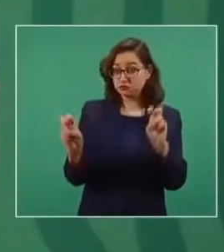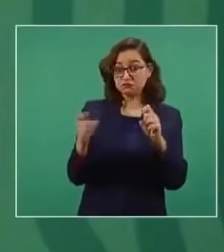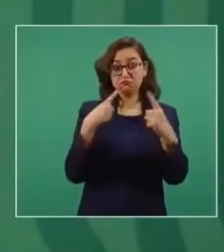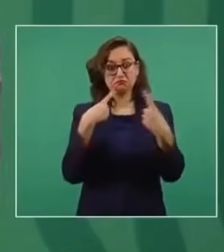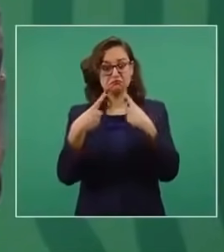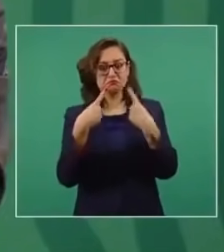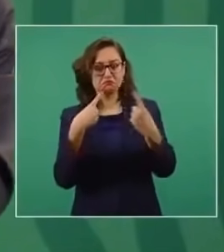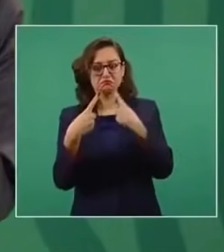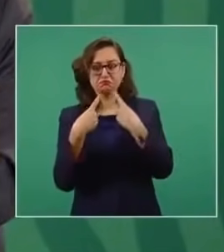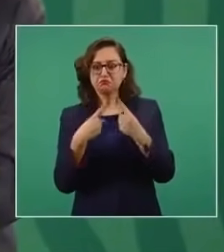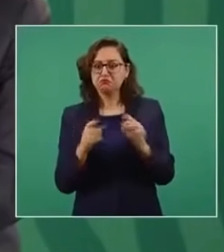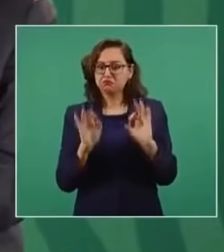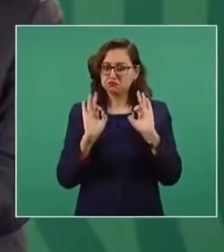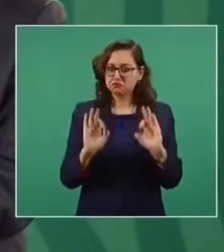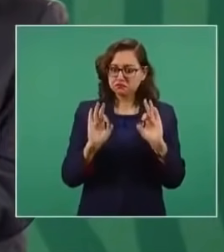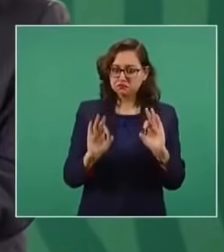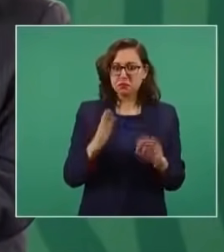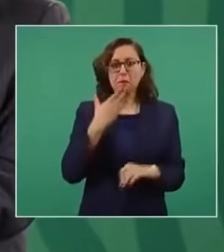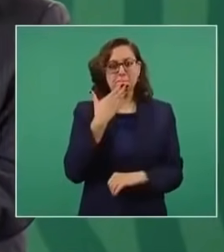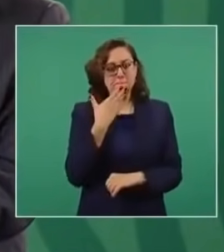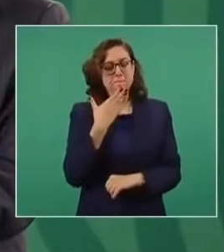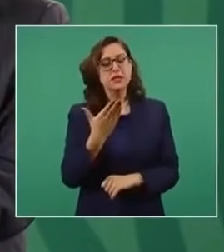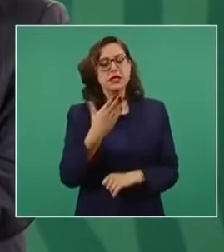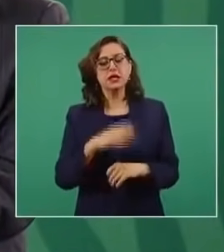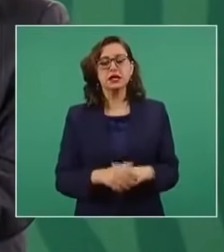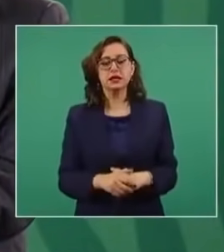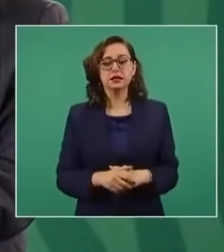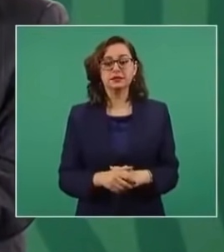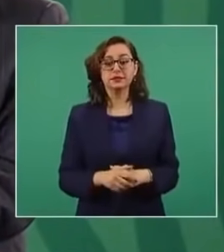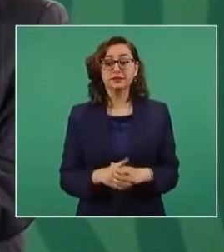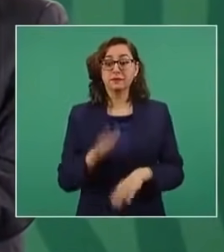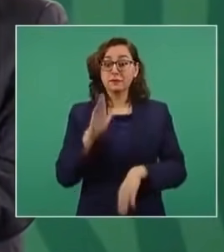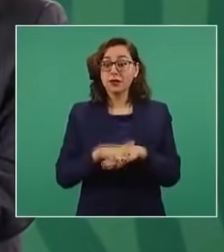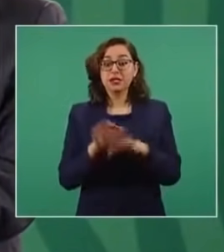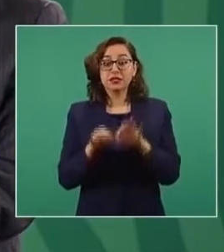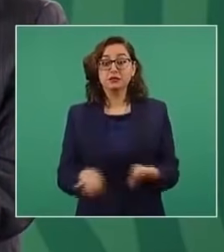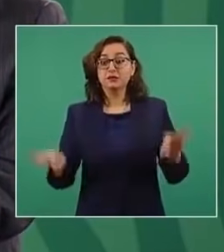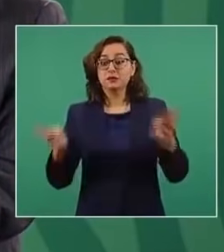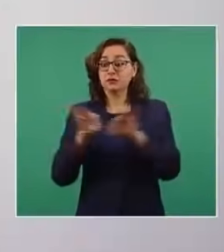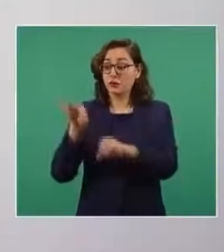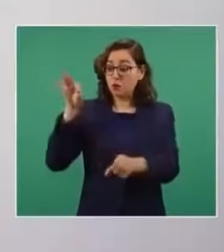importante es que se pueda detener la compra del voto,